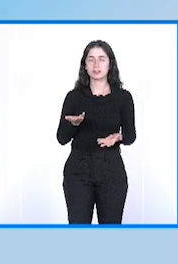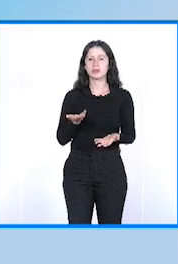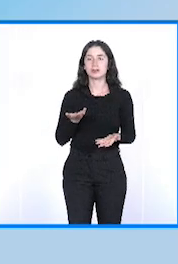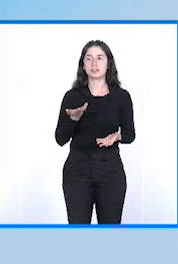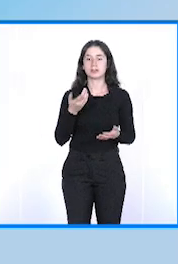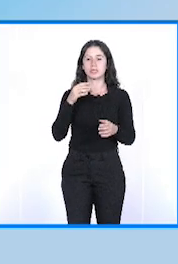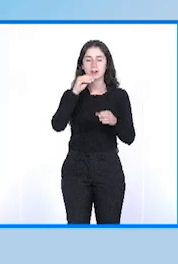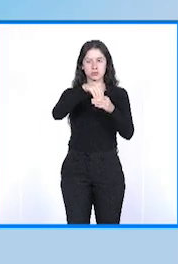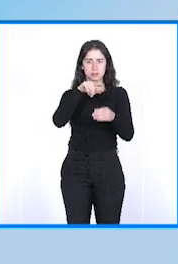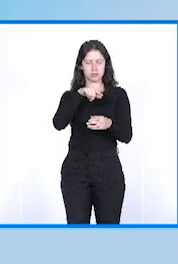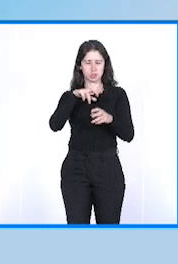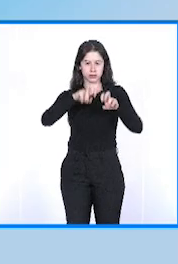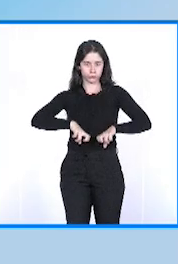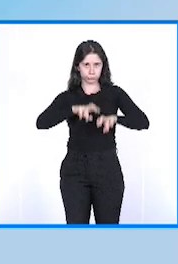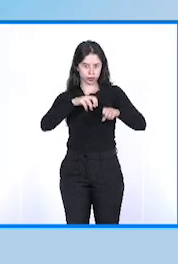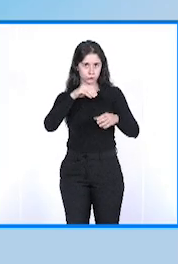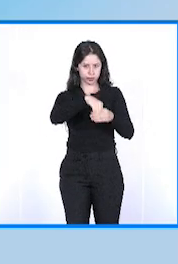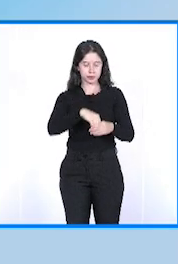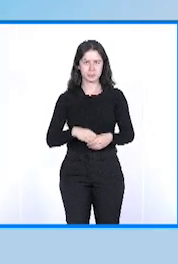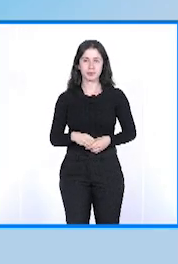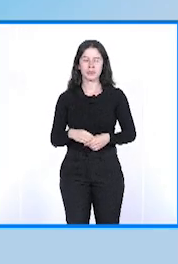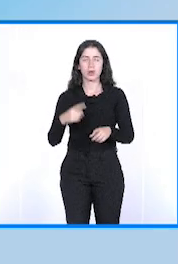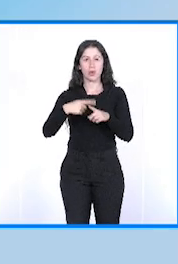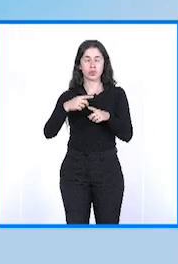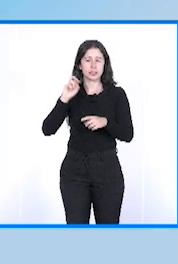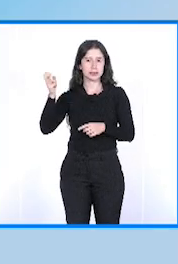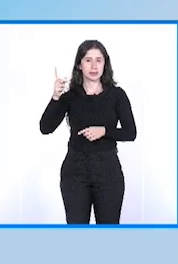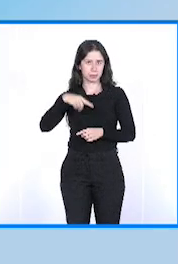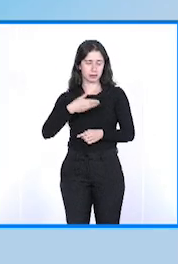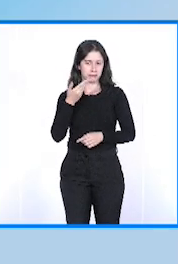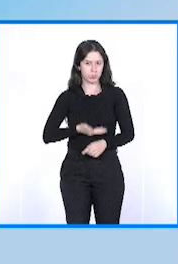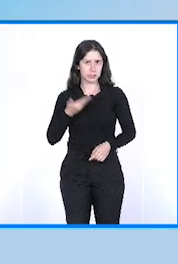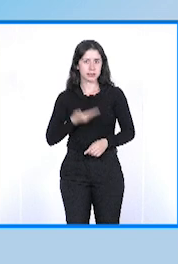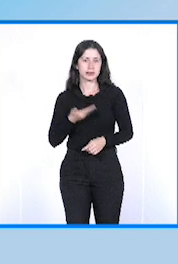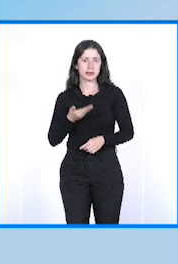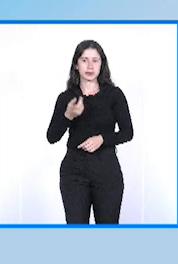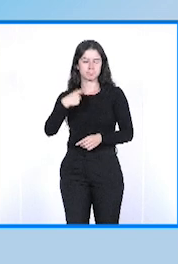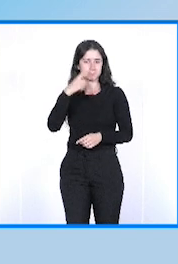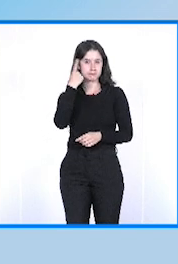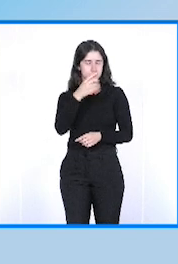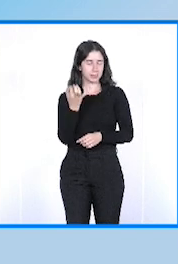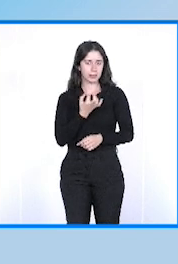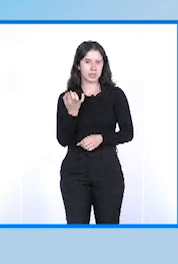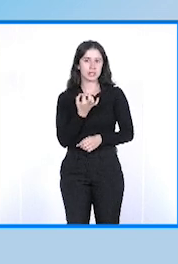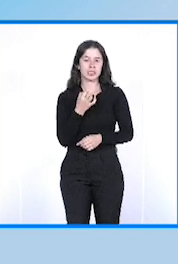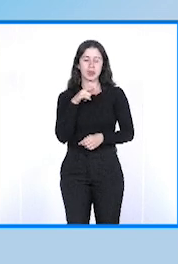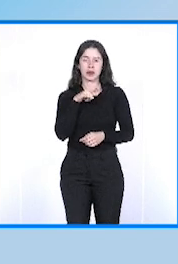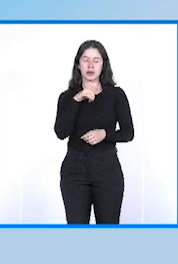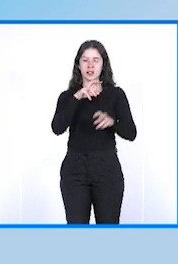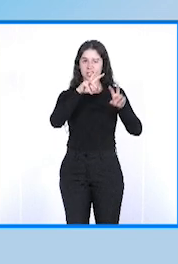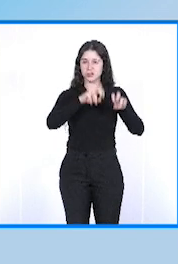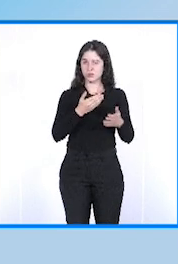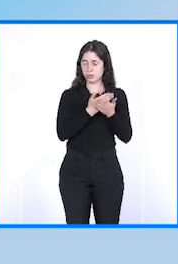en el estudio también o sea es hay otra cosa que también es importante que tengamos en cuenta es que este estudio se